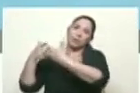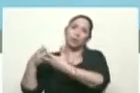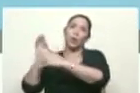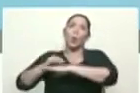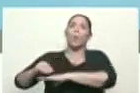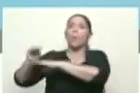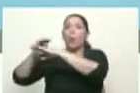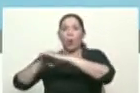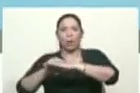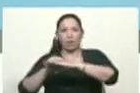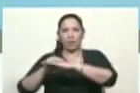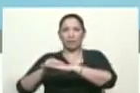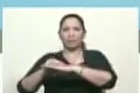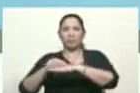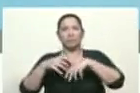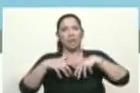Venezuela.